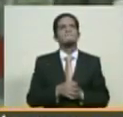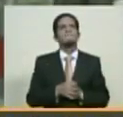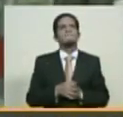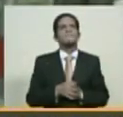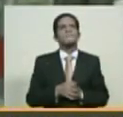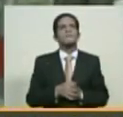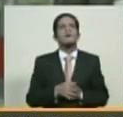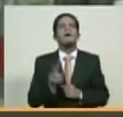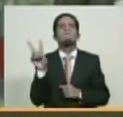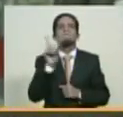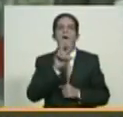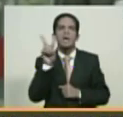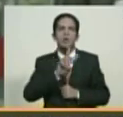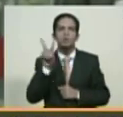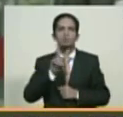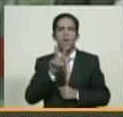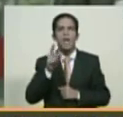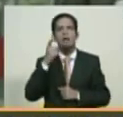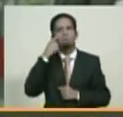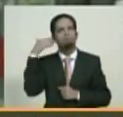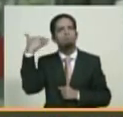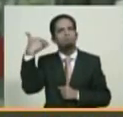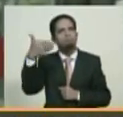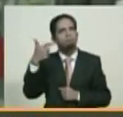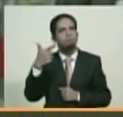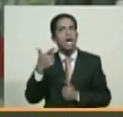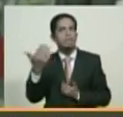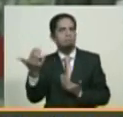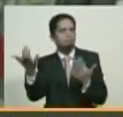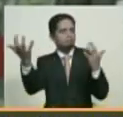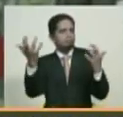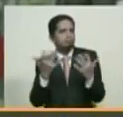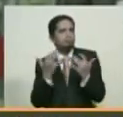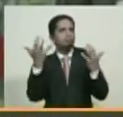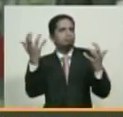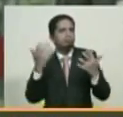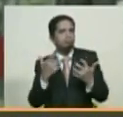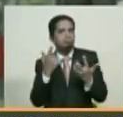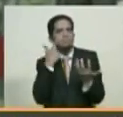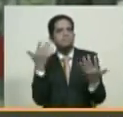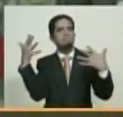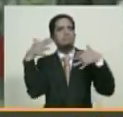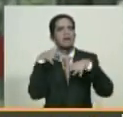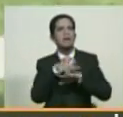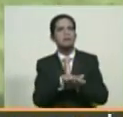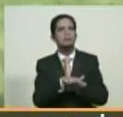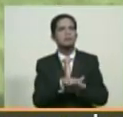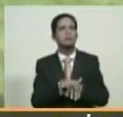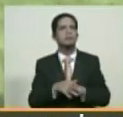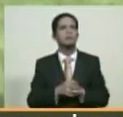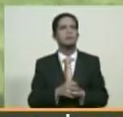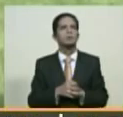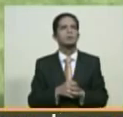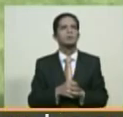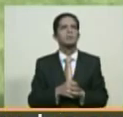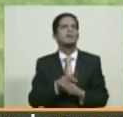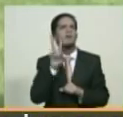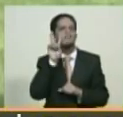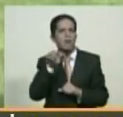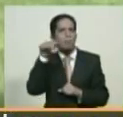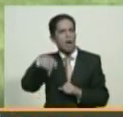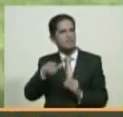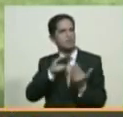obviamente una tradición de refugio y de acogida, y lo más importante, de integración, como vemos en esta